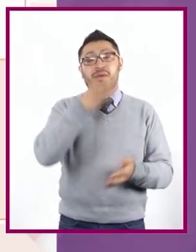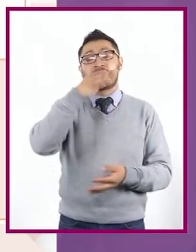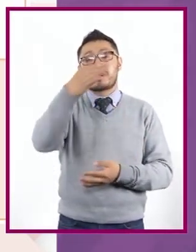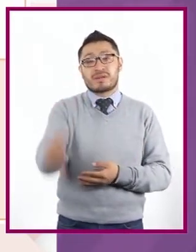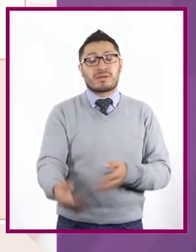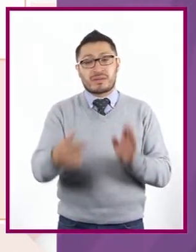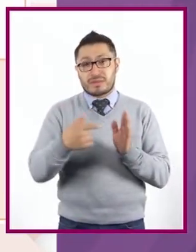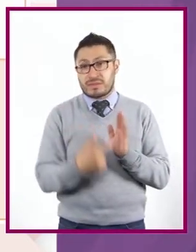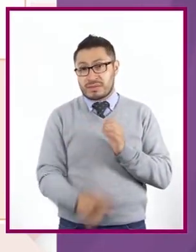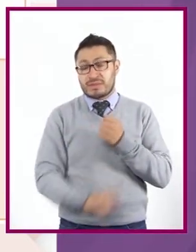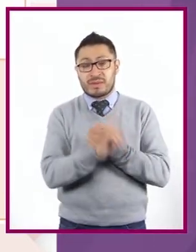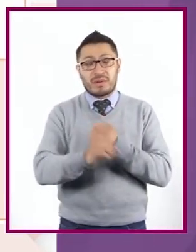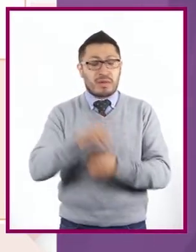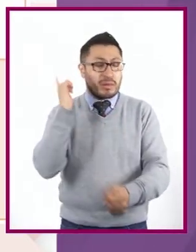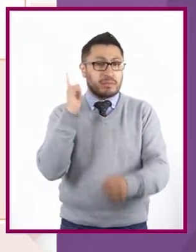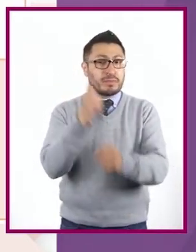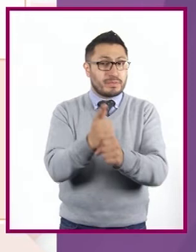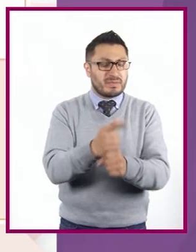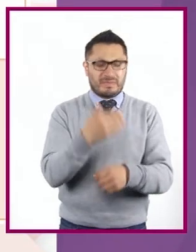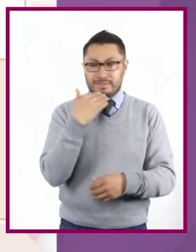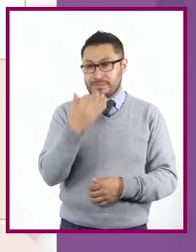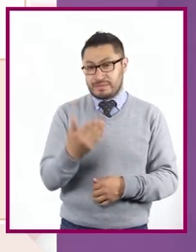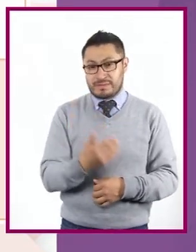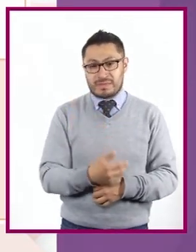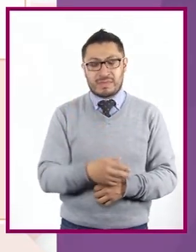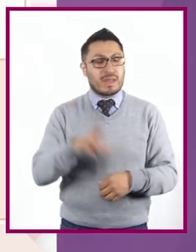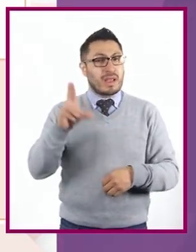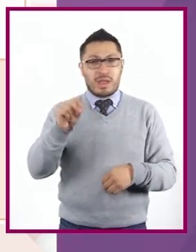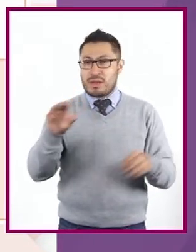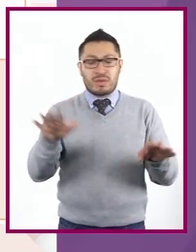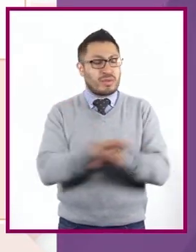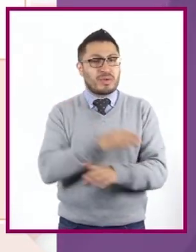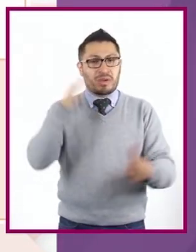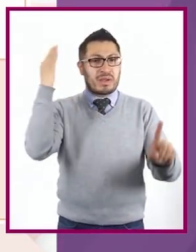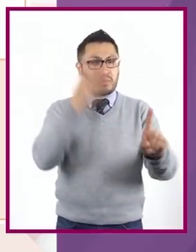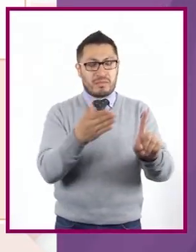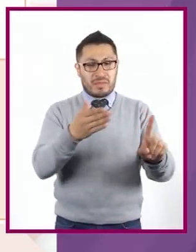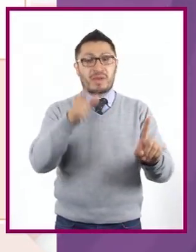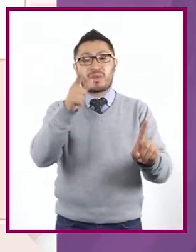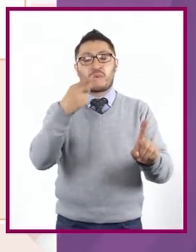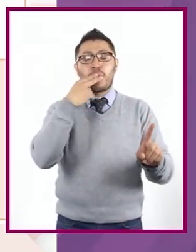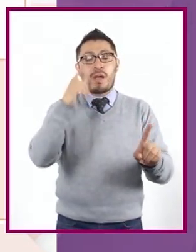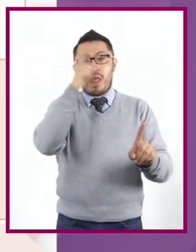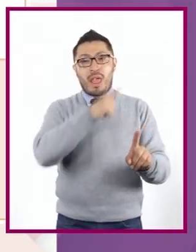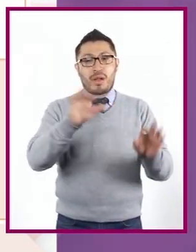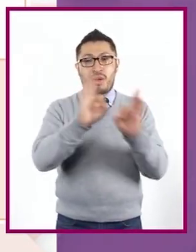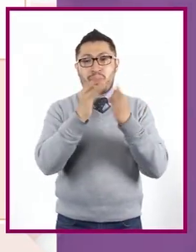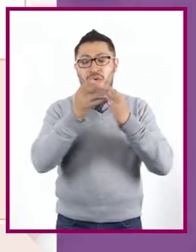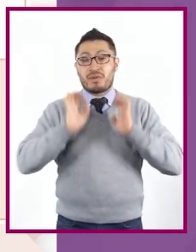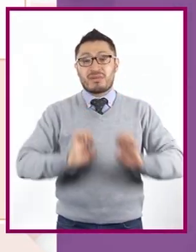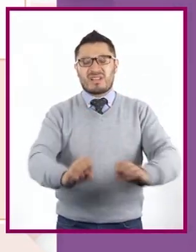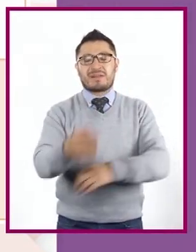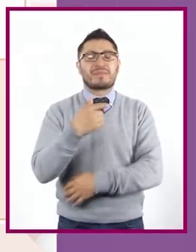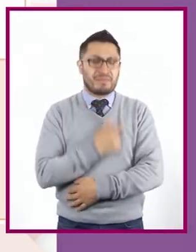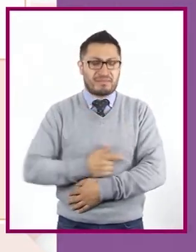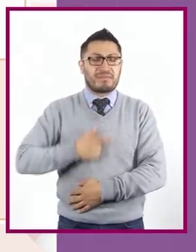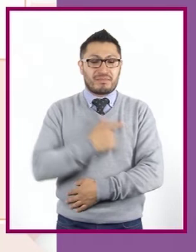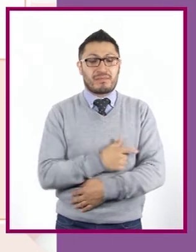problema. Muy bien. No cambias el sentido de la oración y usas un lenguaje con mayor formalidad. ¡Me